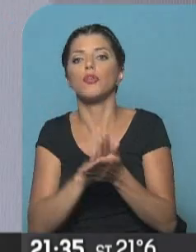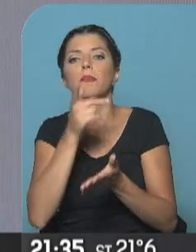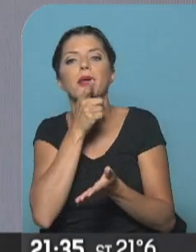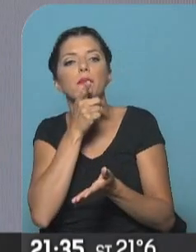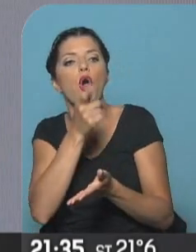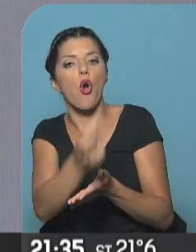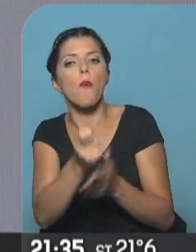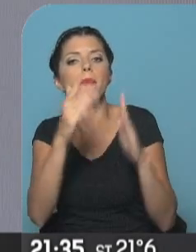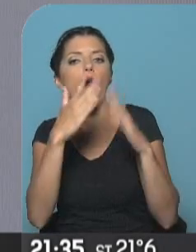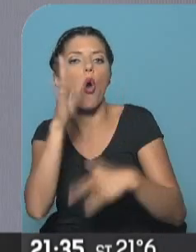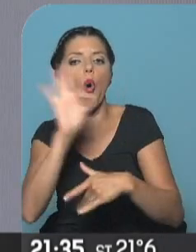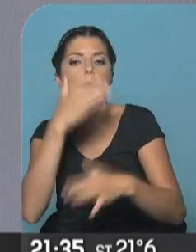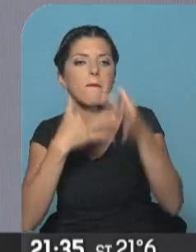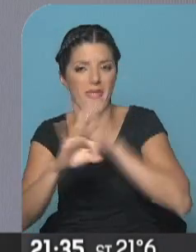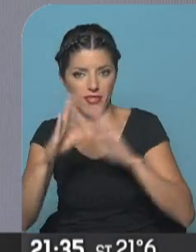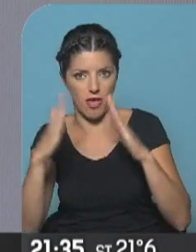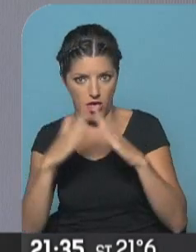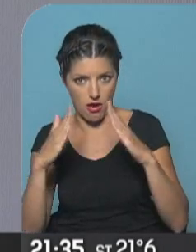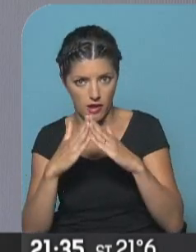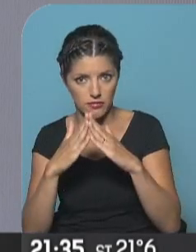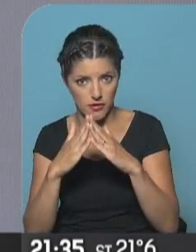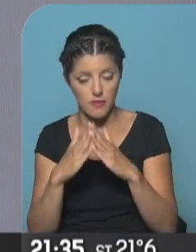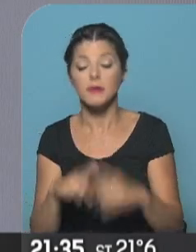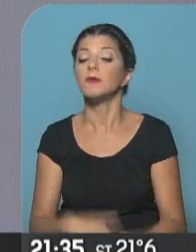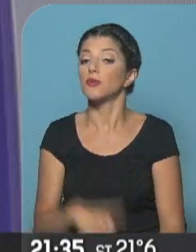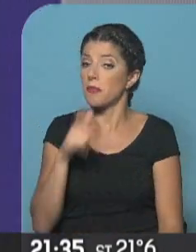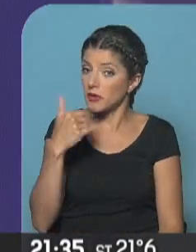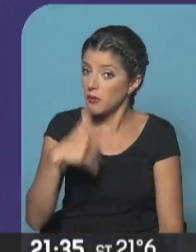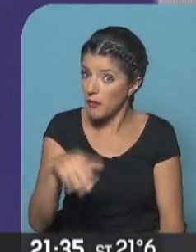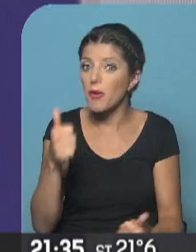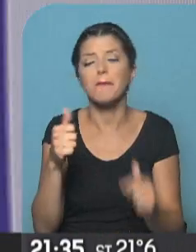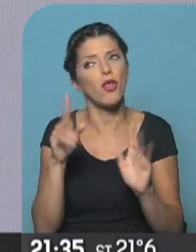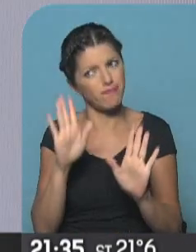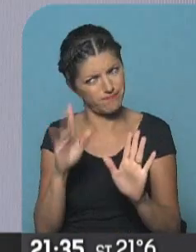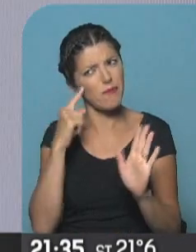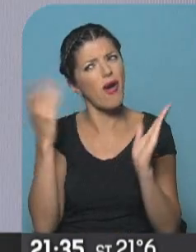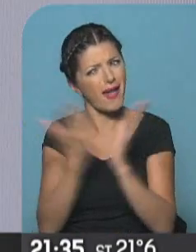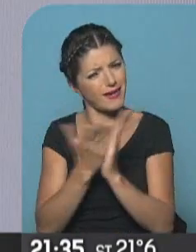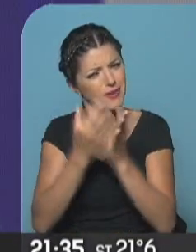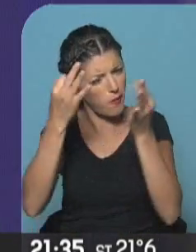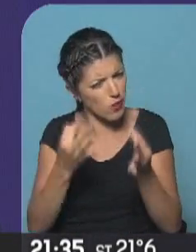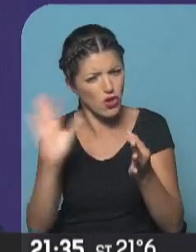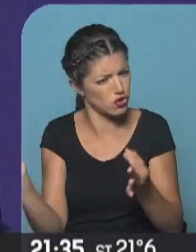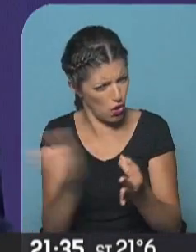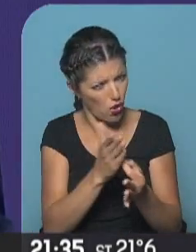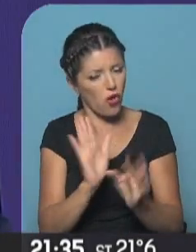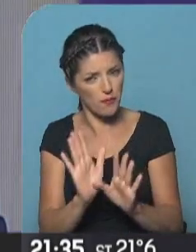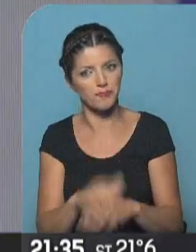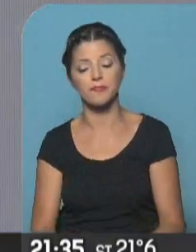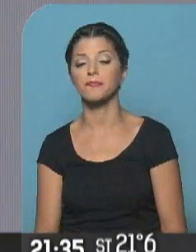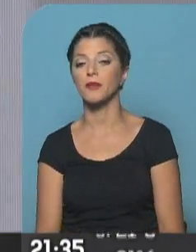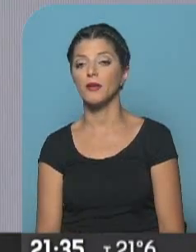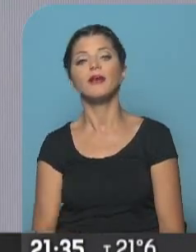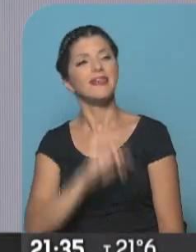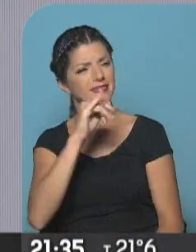Y de alguna manera creo que vamos por un buen camino, a pesar de que hay que ver bien la letrita chica de esto, ¿no? Vamos a verla en forma gradual, dice el contador, porque